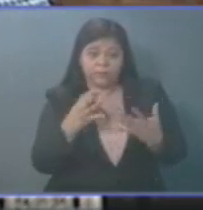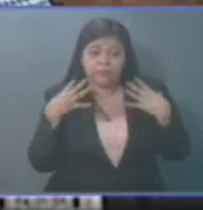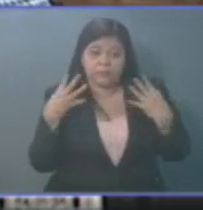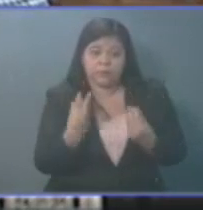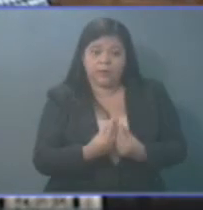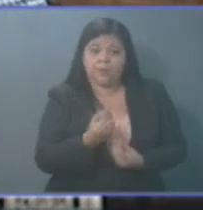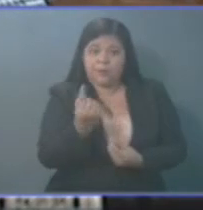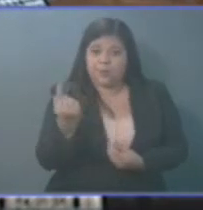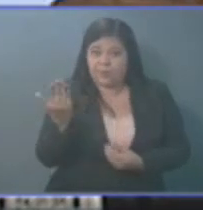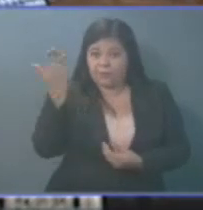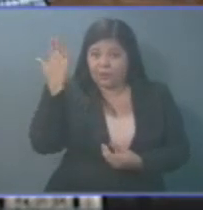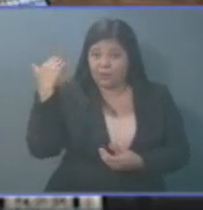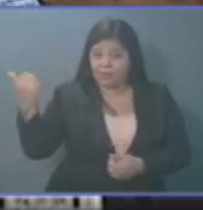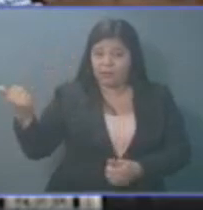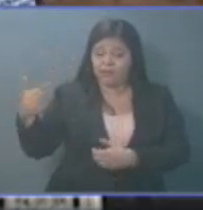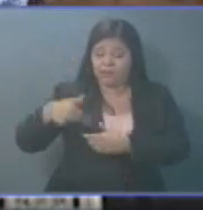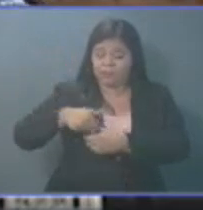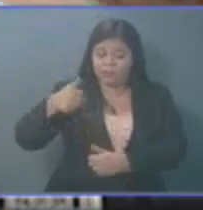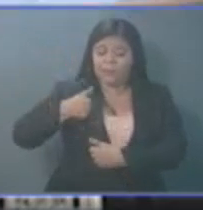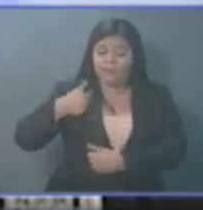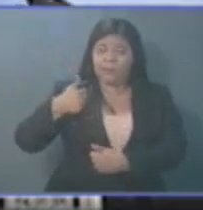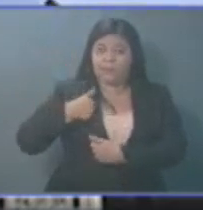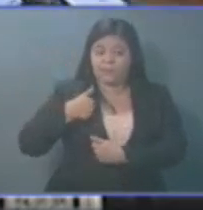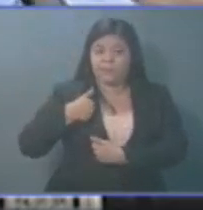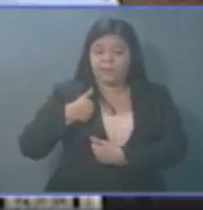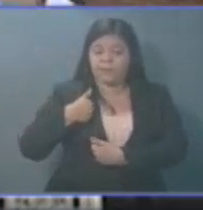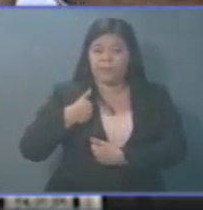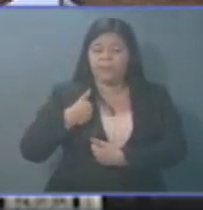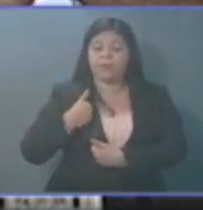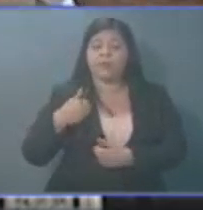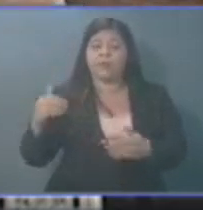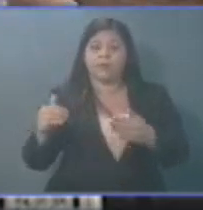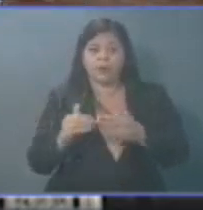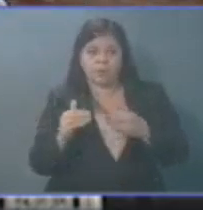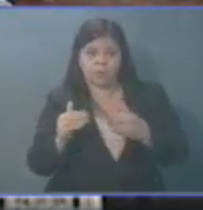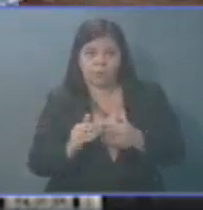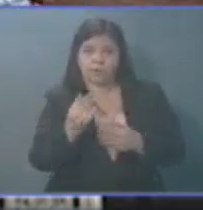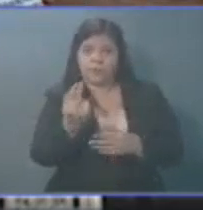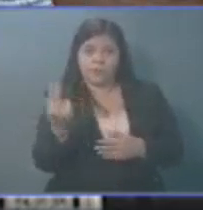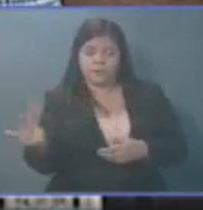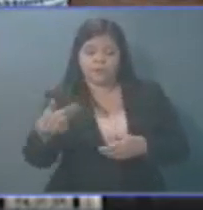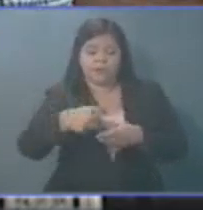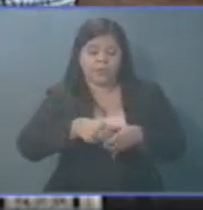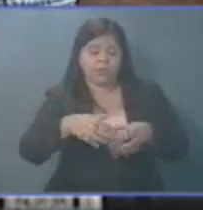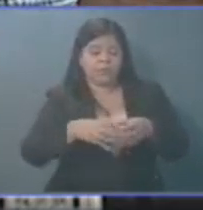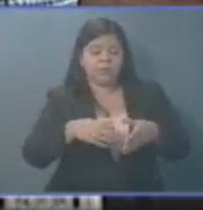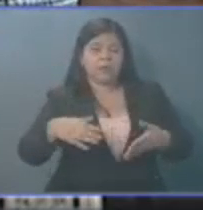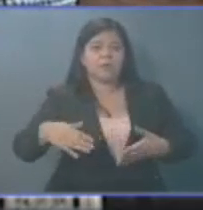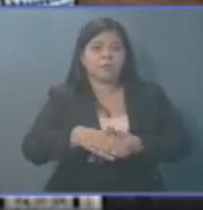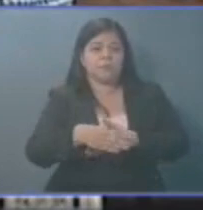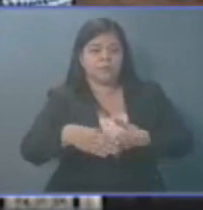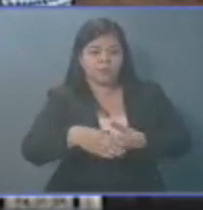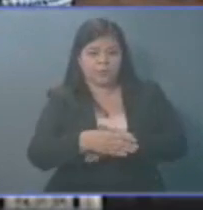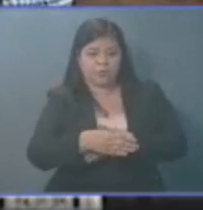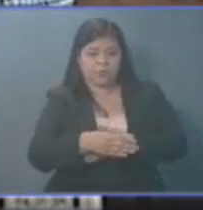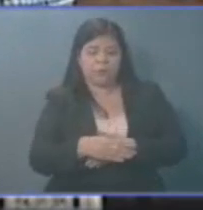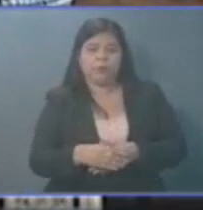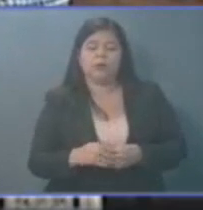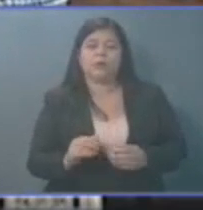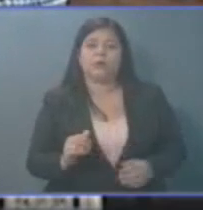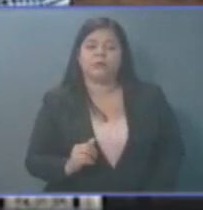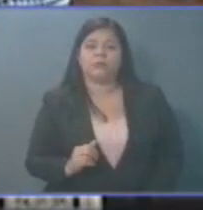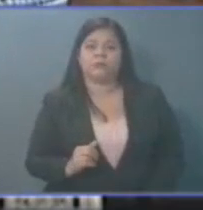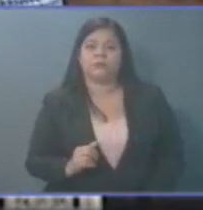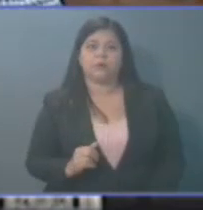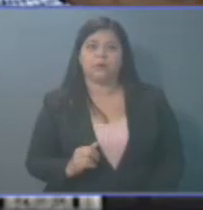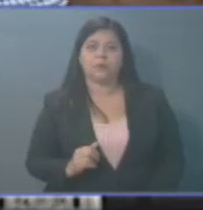los Veteranos Militares de la Fuerza Armada y Excombatientes del Frente Farabundo Martí para la Liberación